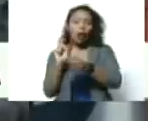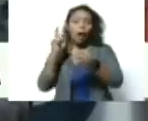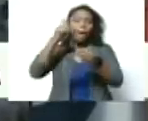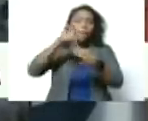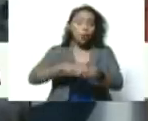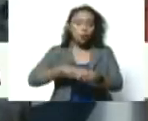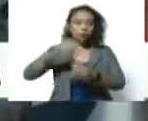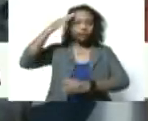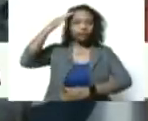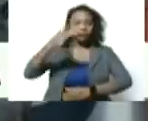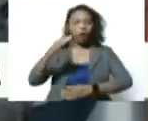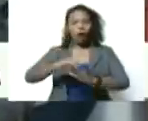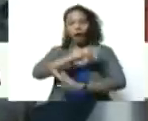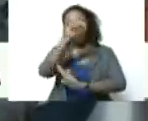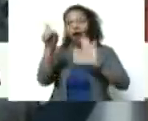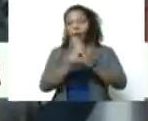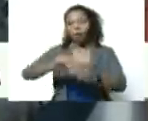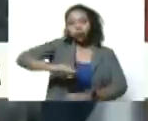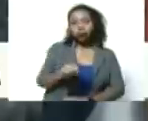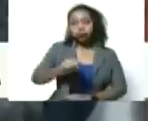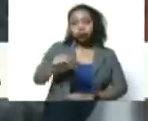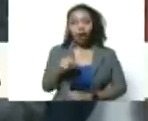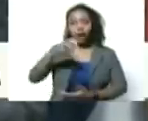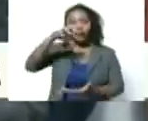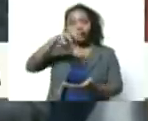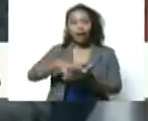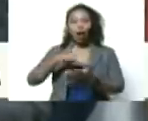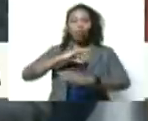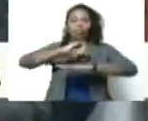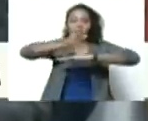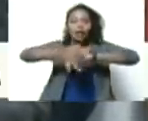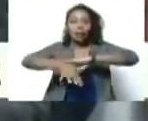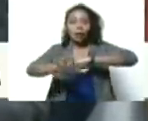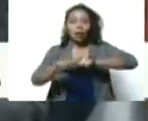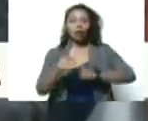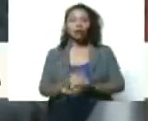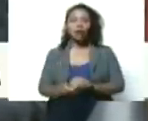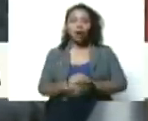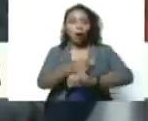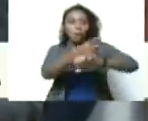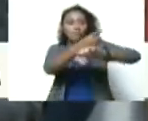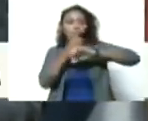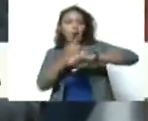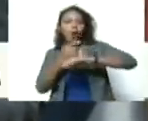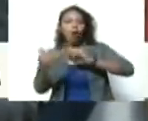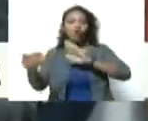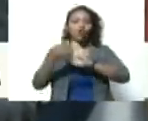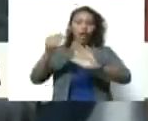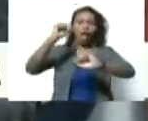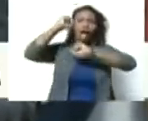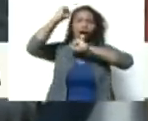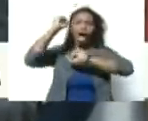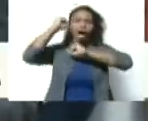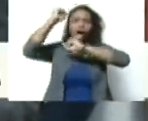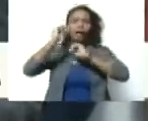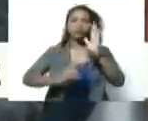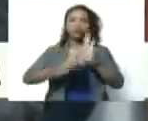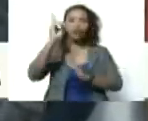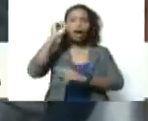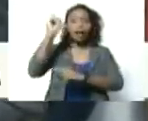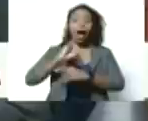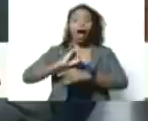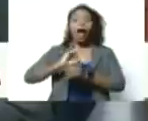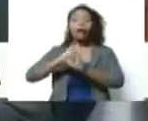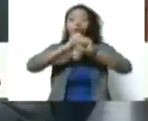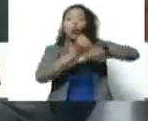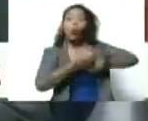la Comandancia General de la Policía del Estado de Delta Macuro dispararon contra una protesta que se desarrollaba en Tucupita